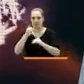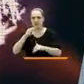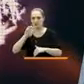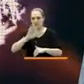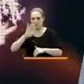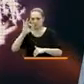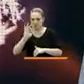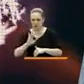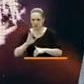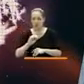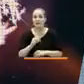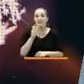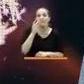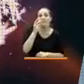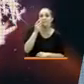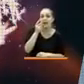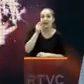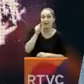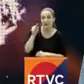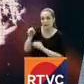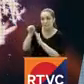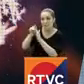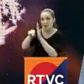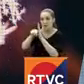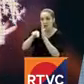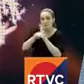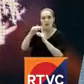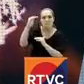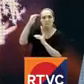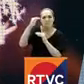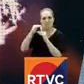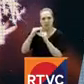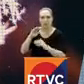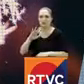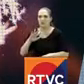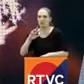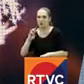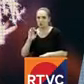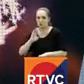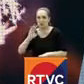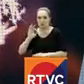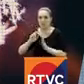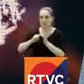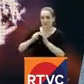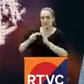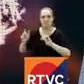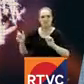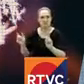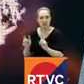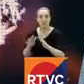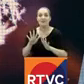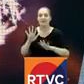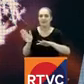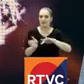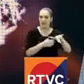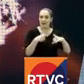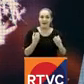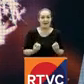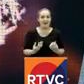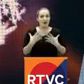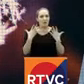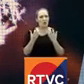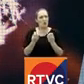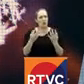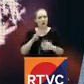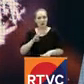en Pereira se redujo este delito en un 58%. El reporte de quemados por departamentos durante el 31